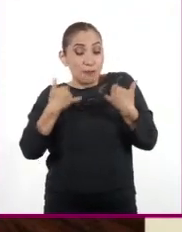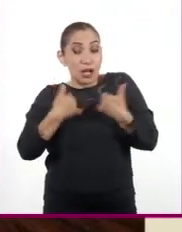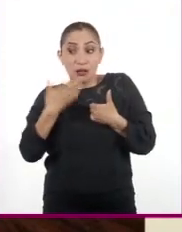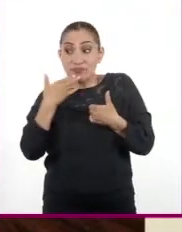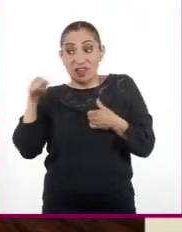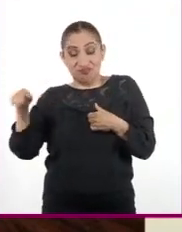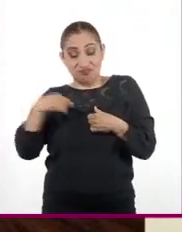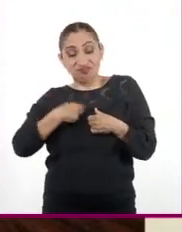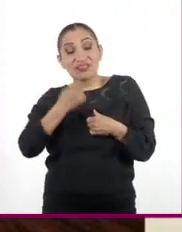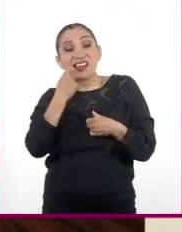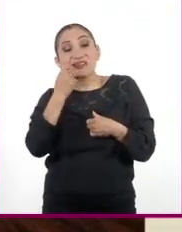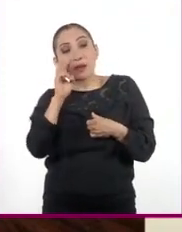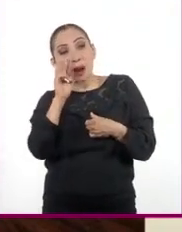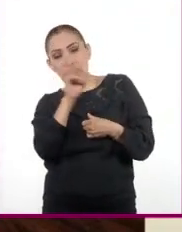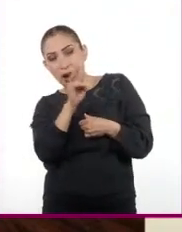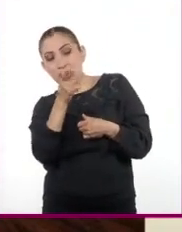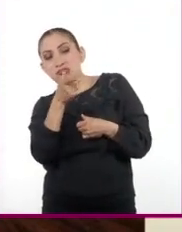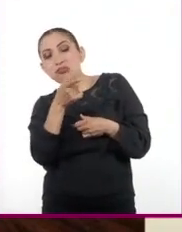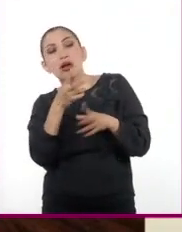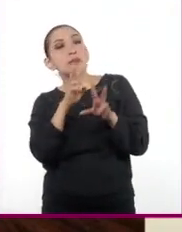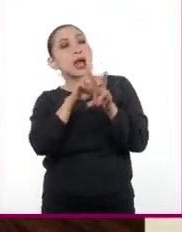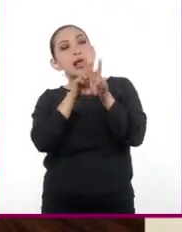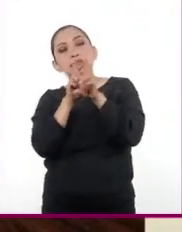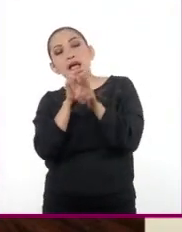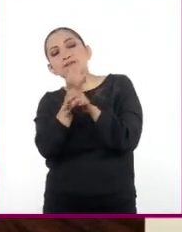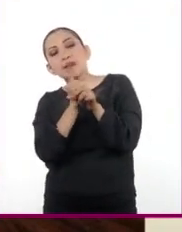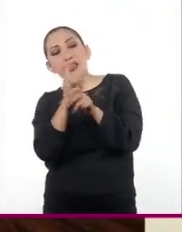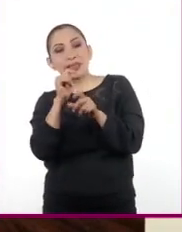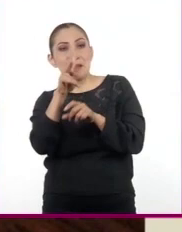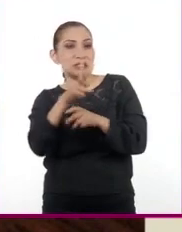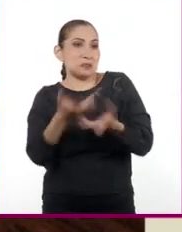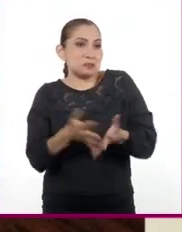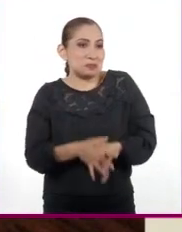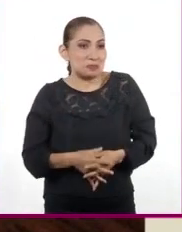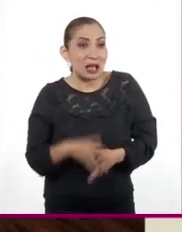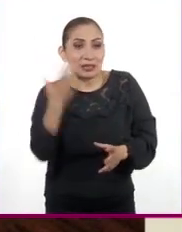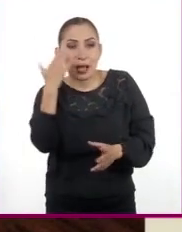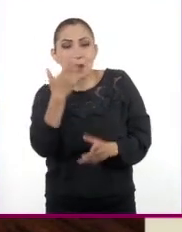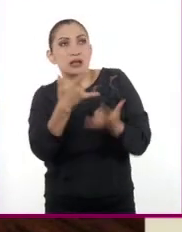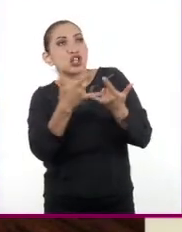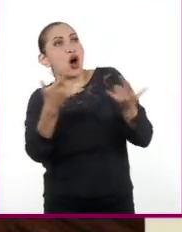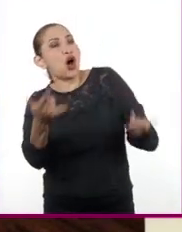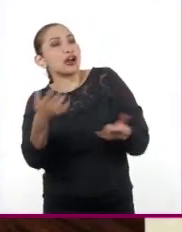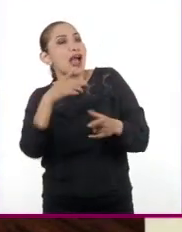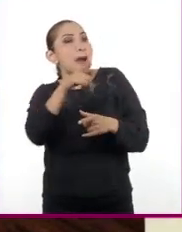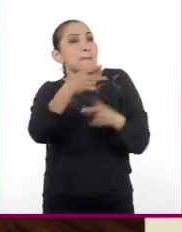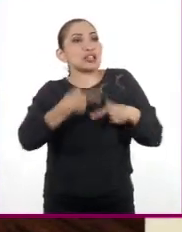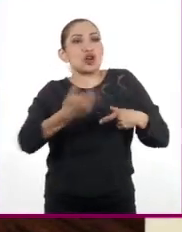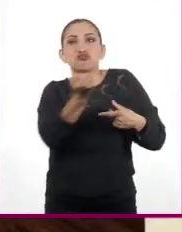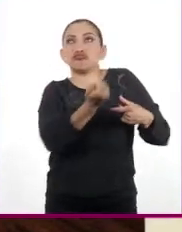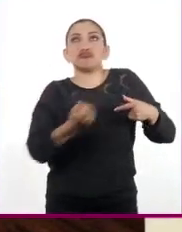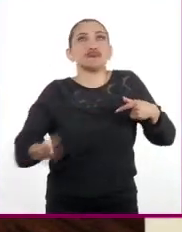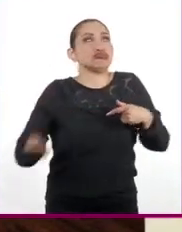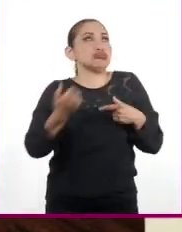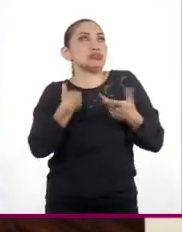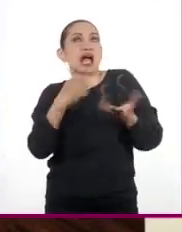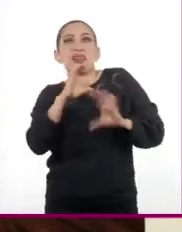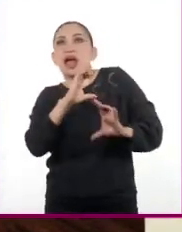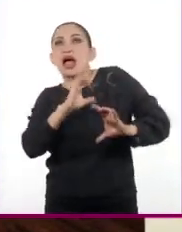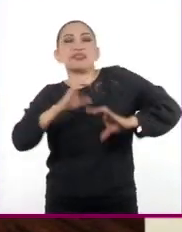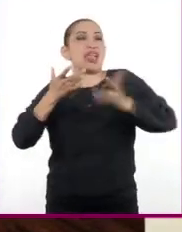son buenísimos para observar y seguir a las estrellas de televisión, ¿no? Y se saben toda la historia de personajes,